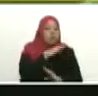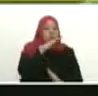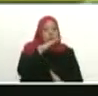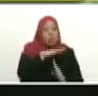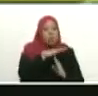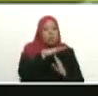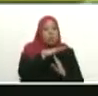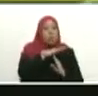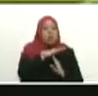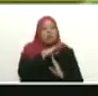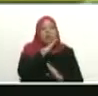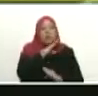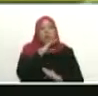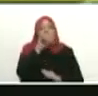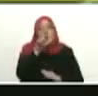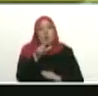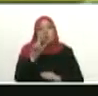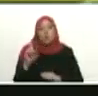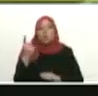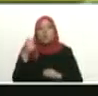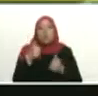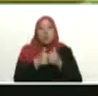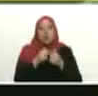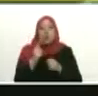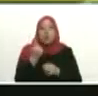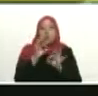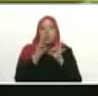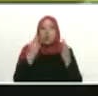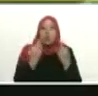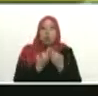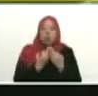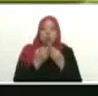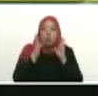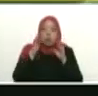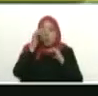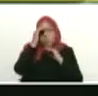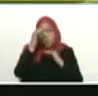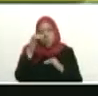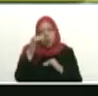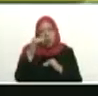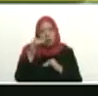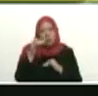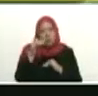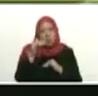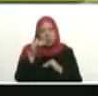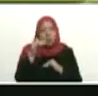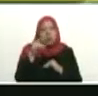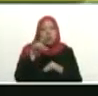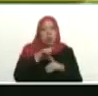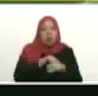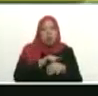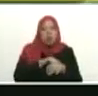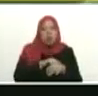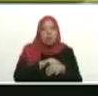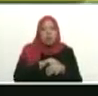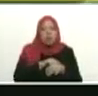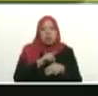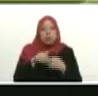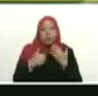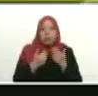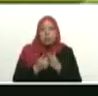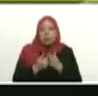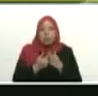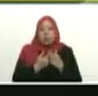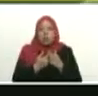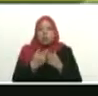un paciente, puede ser acompañado solo por un familiar a las zonas de atención. Y así fue. Cuando a él no se le